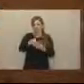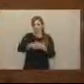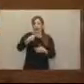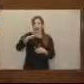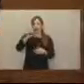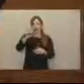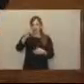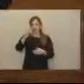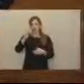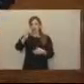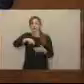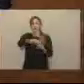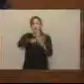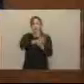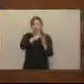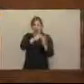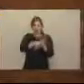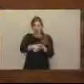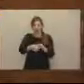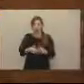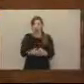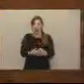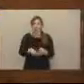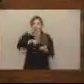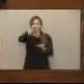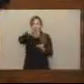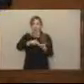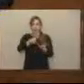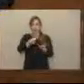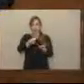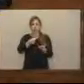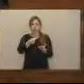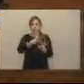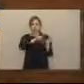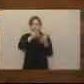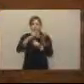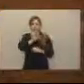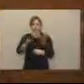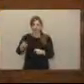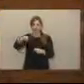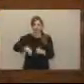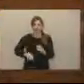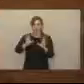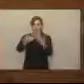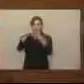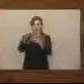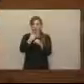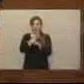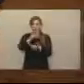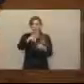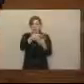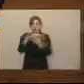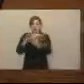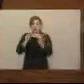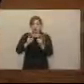se refiere, y sobre todo en lo que se refiere a la contratación, como en los temas de personal. Y también pedimos que en esos casos